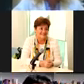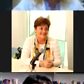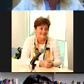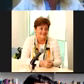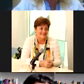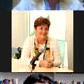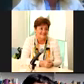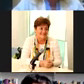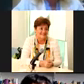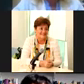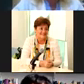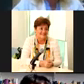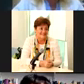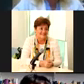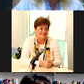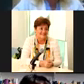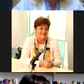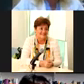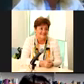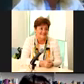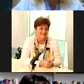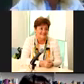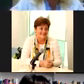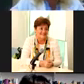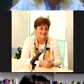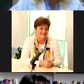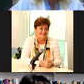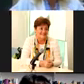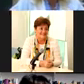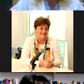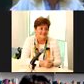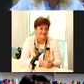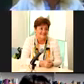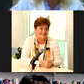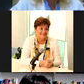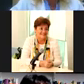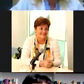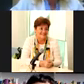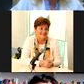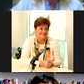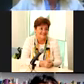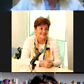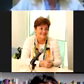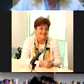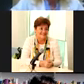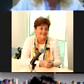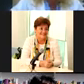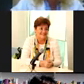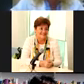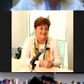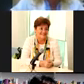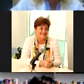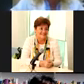y tratamiento, con el objetivo de garantizar un nivel de atención de óptima calidad. Y